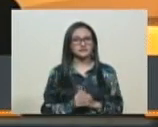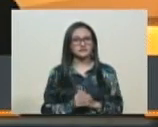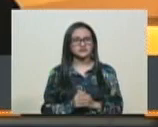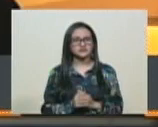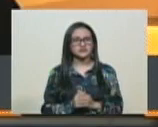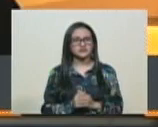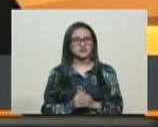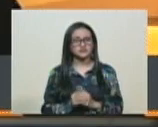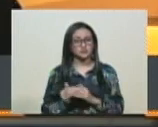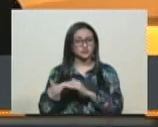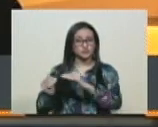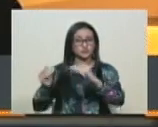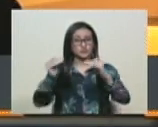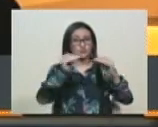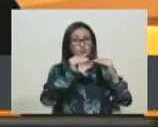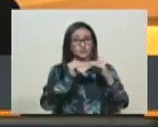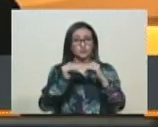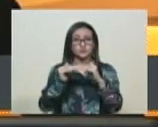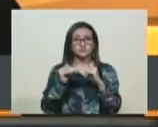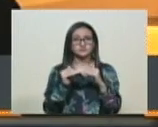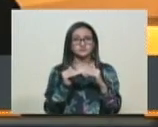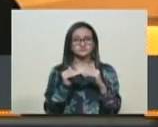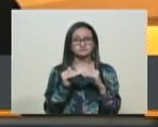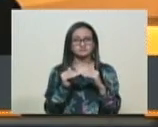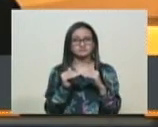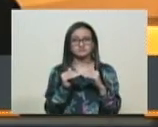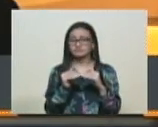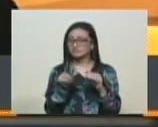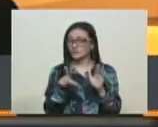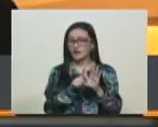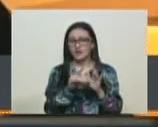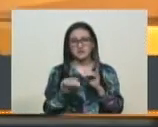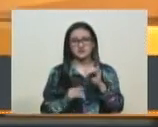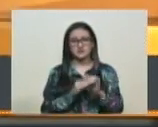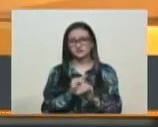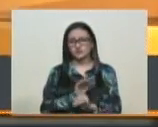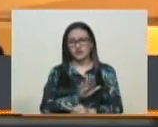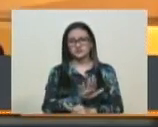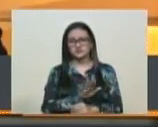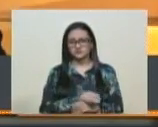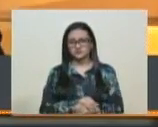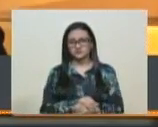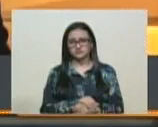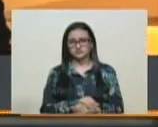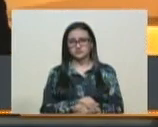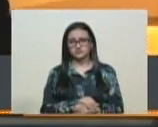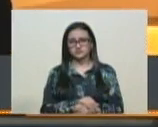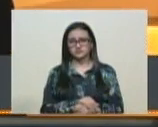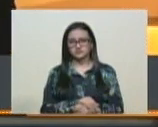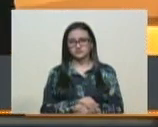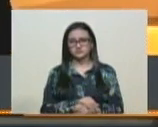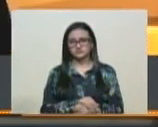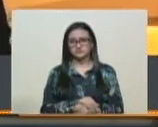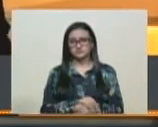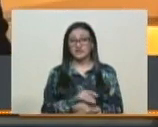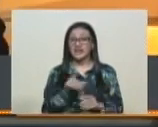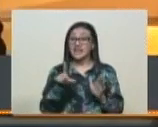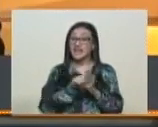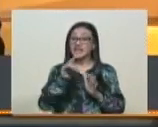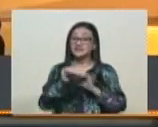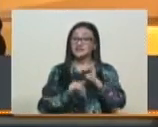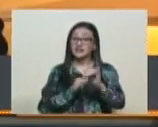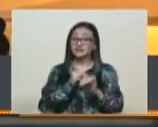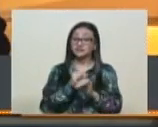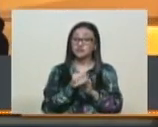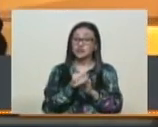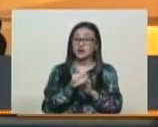y de soberanía. Es la legalidad internacional lo que debe privar el relacionamiento en la comunidad de